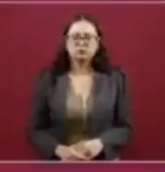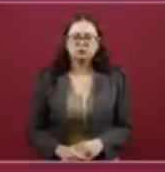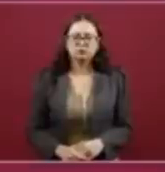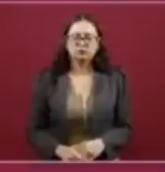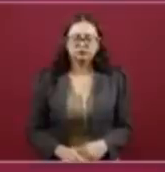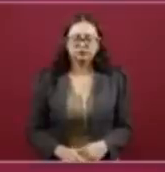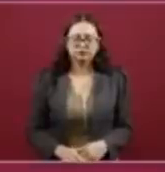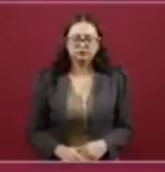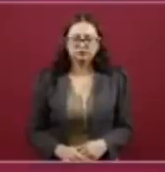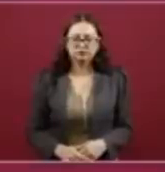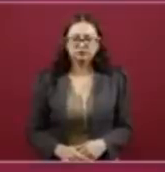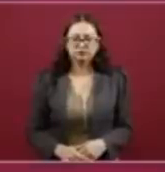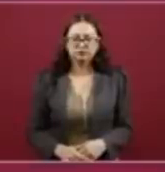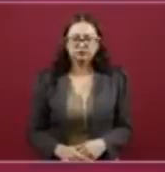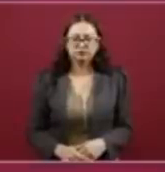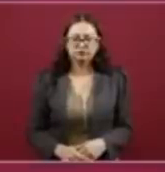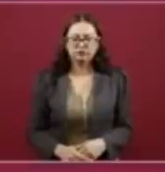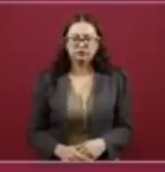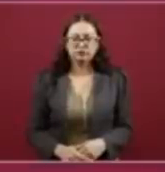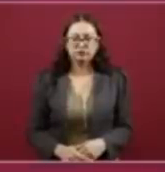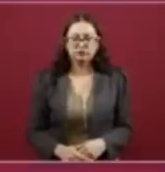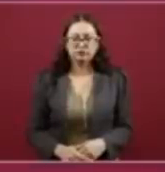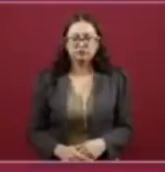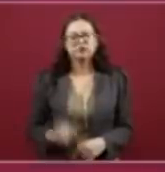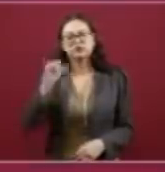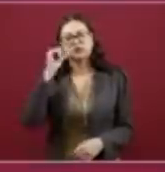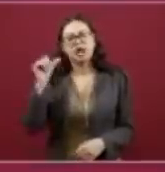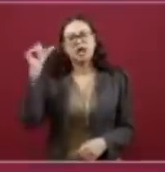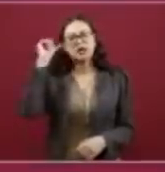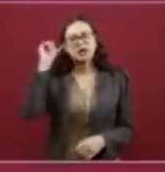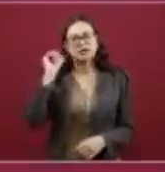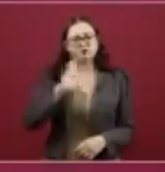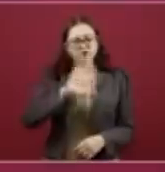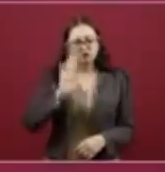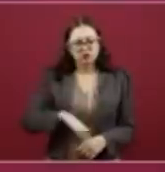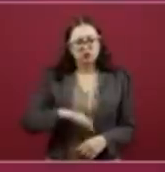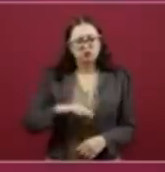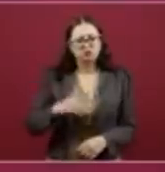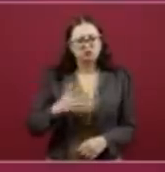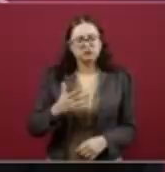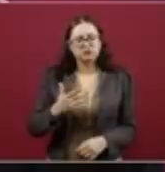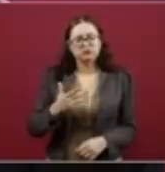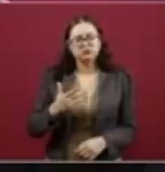Ayer falleció, yo les contaba aquí,